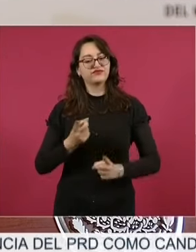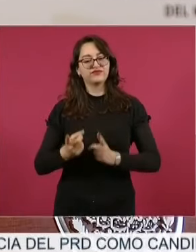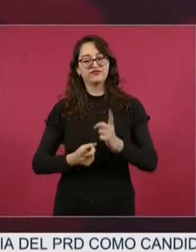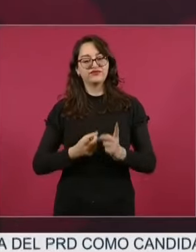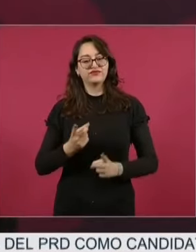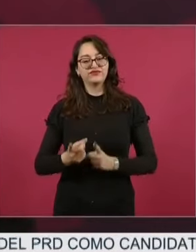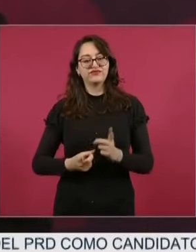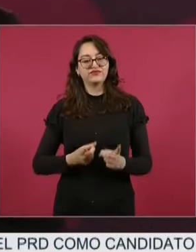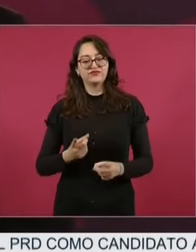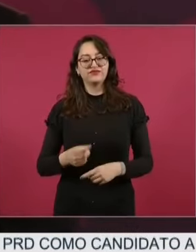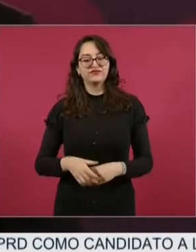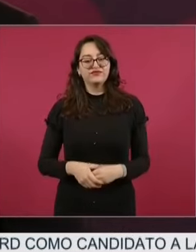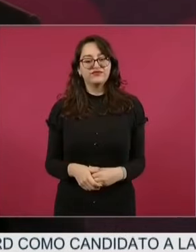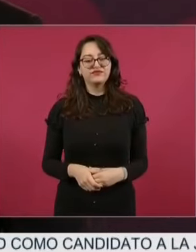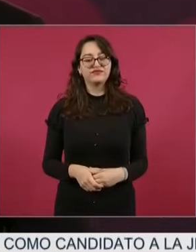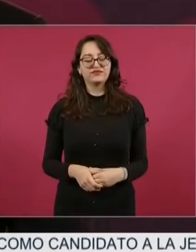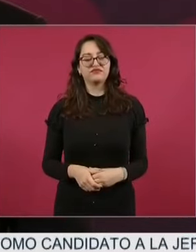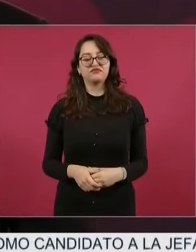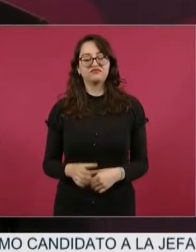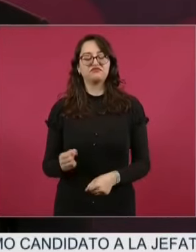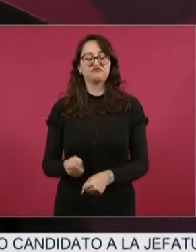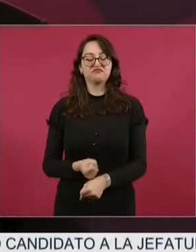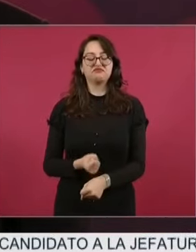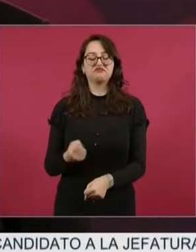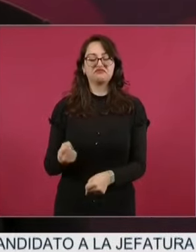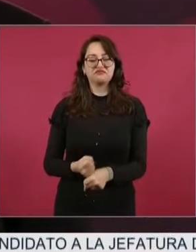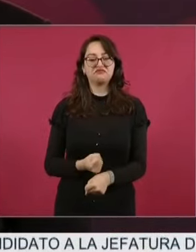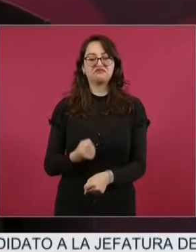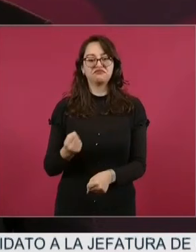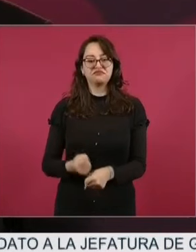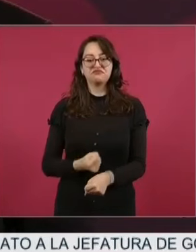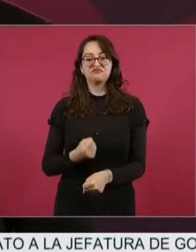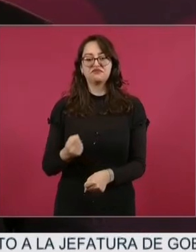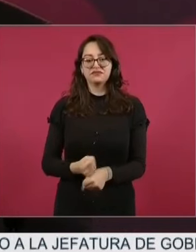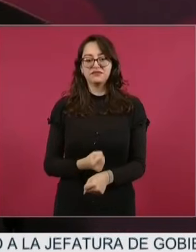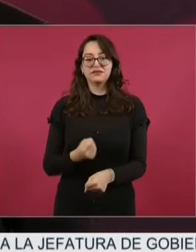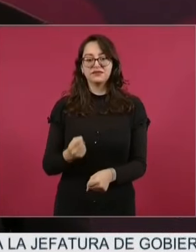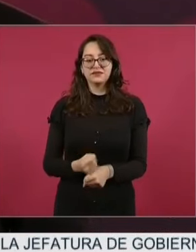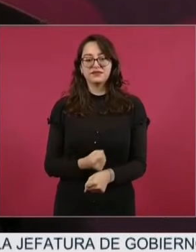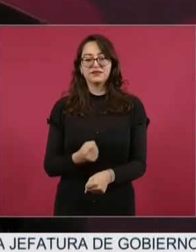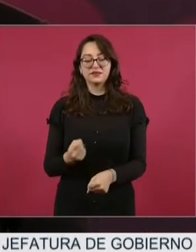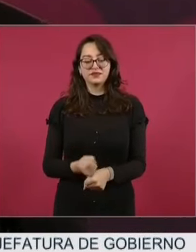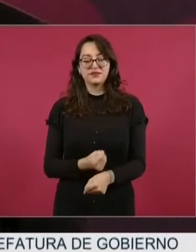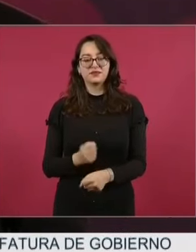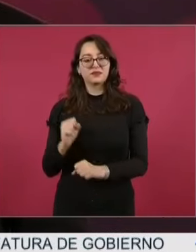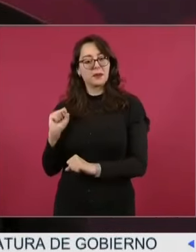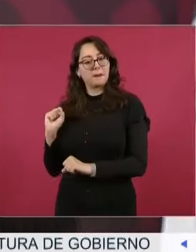estuvimos ahí practicando y bateando.